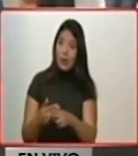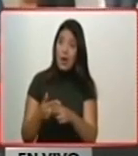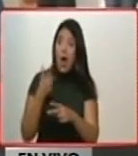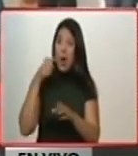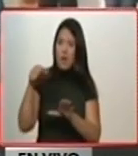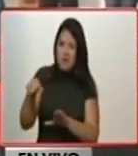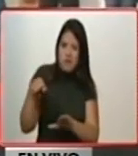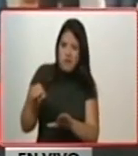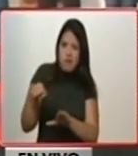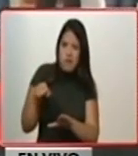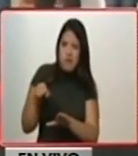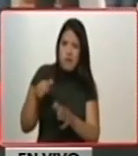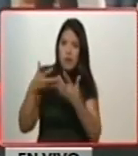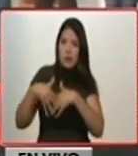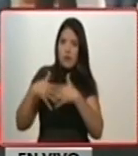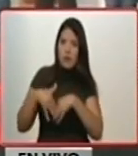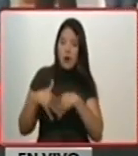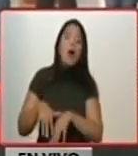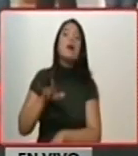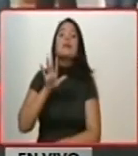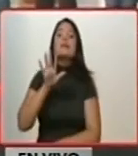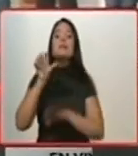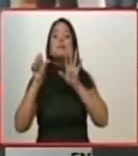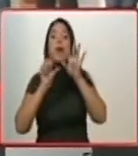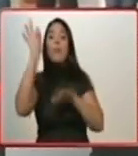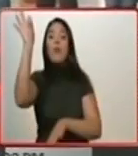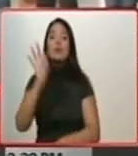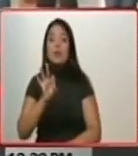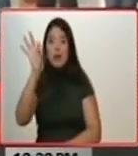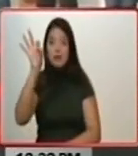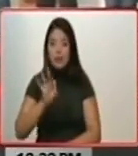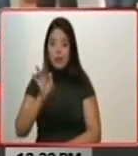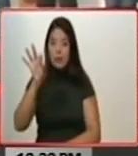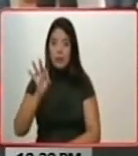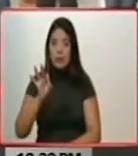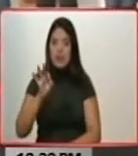motores con un interés del 6% y la inicial